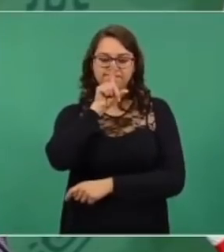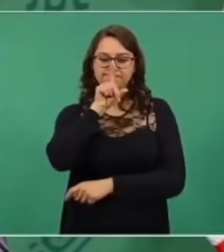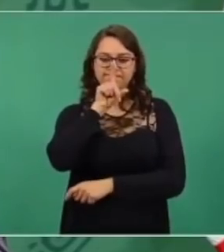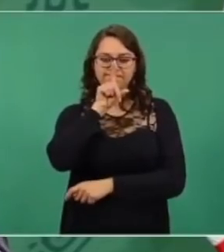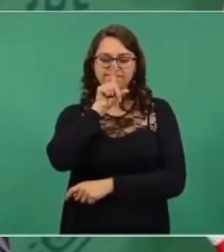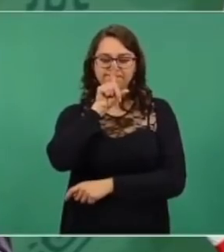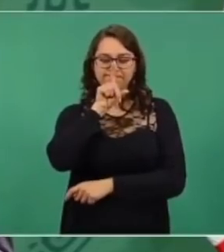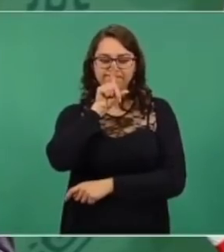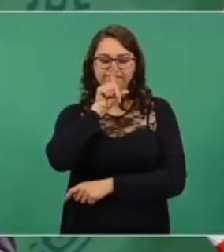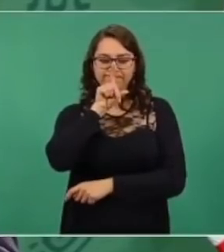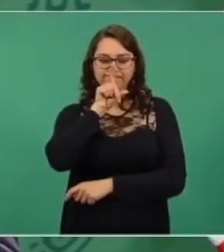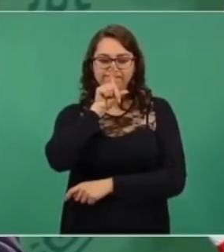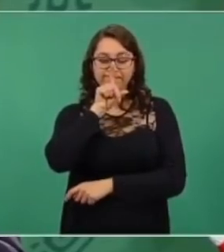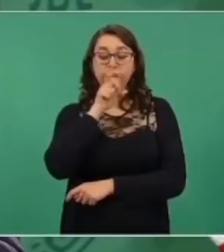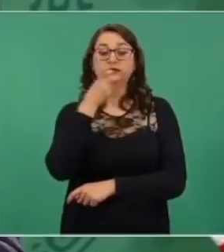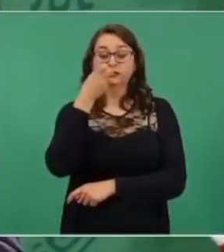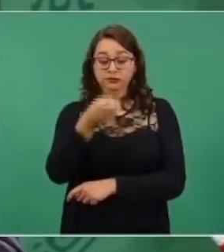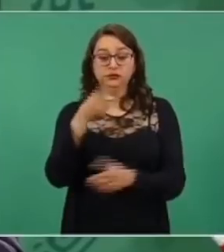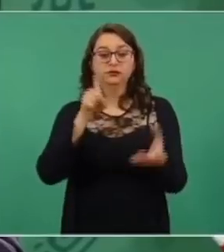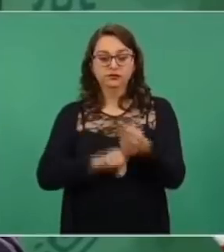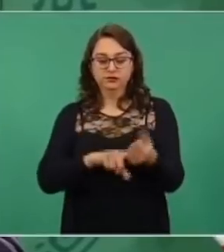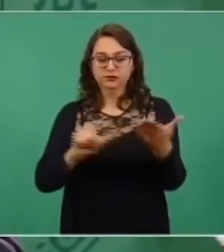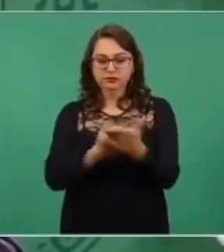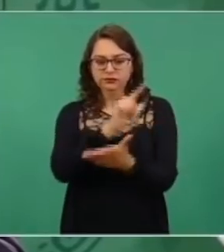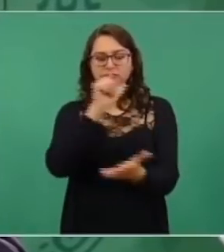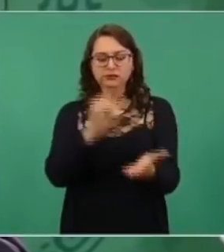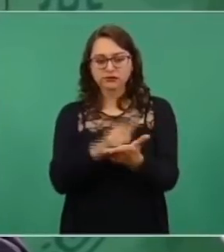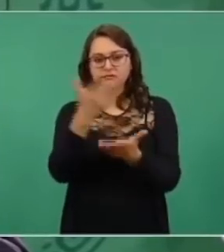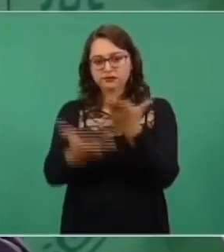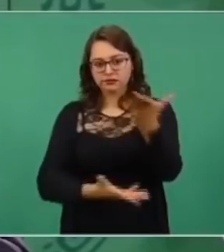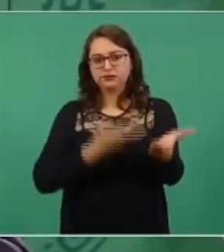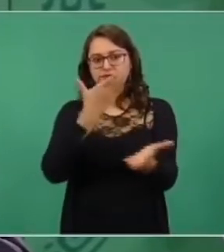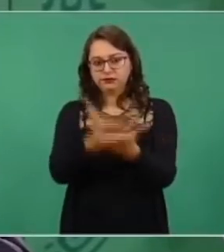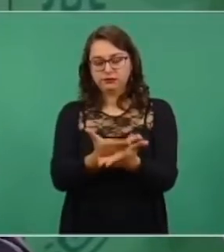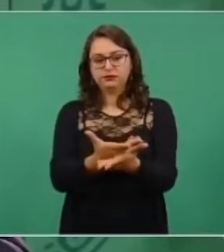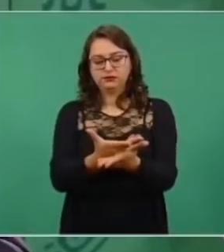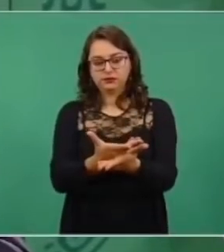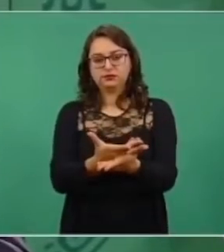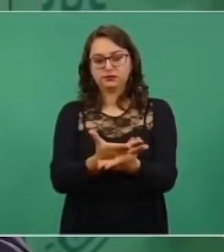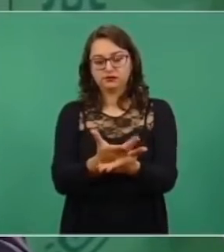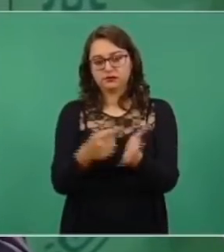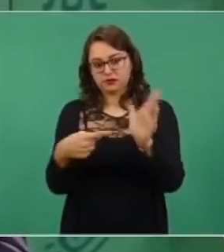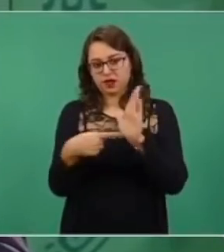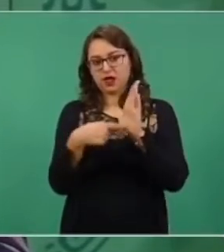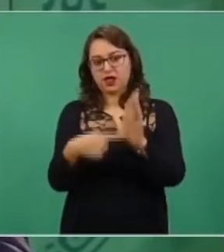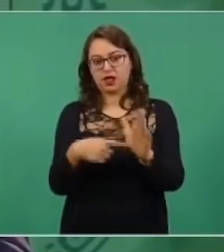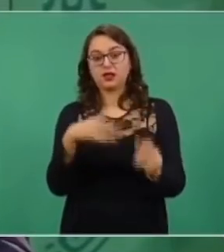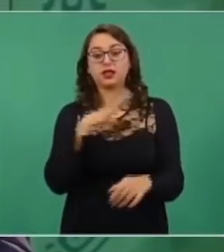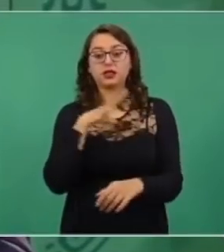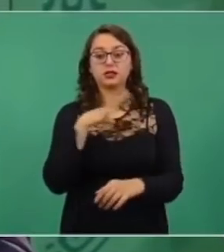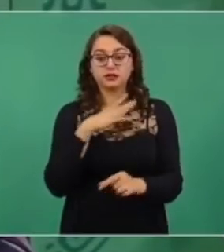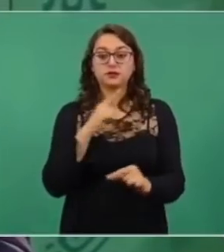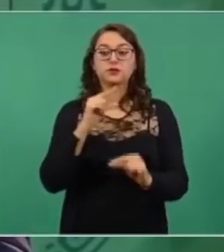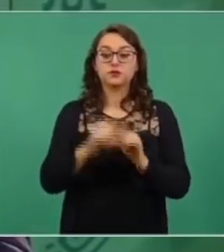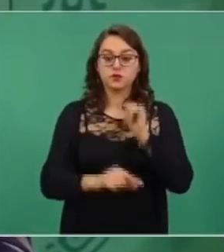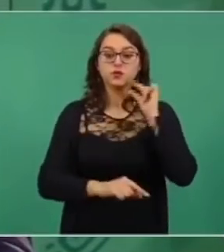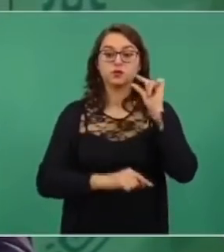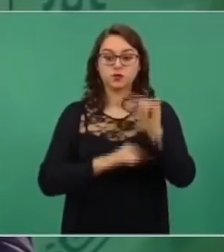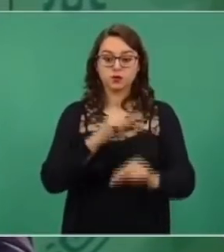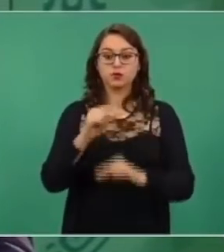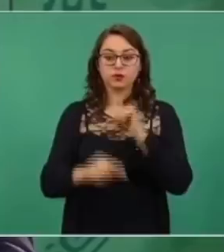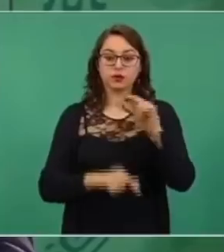Entonces, es lo que contiene la iniciativa, la reforma eléctrica, y poco a poco se va a